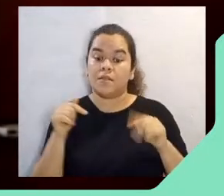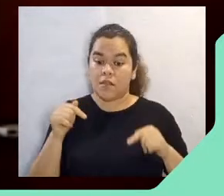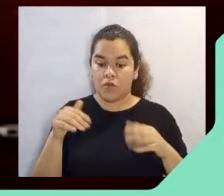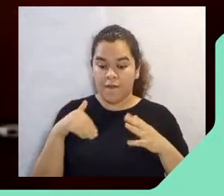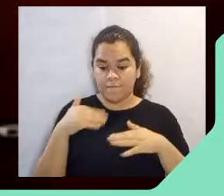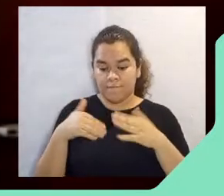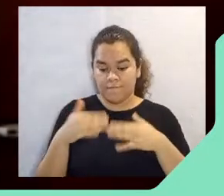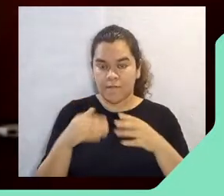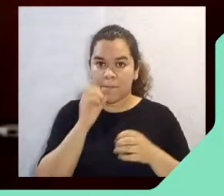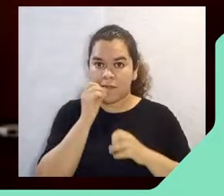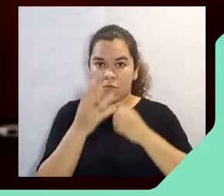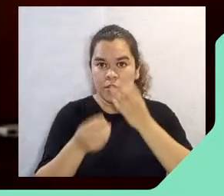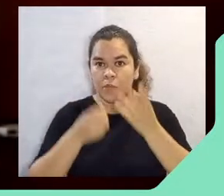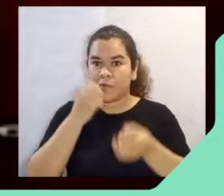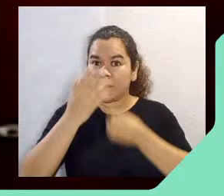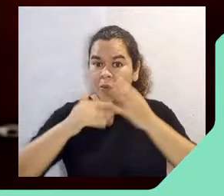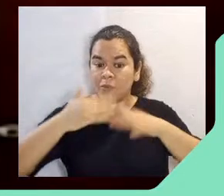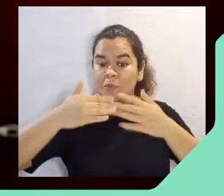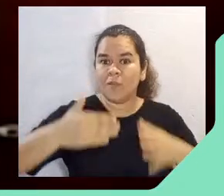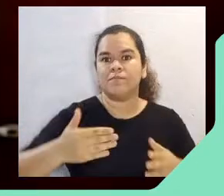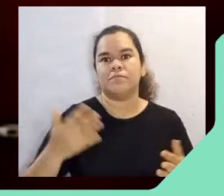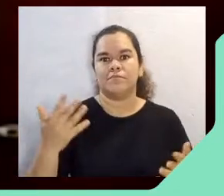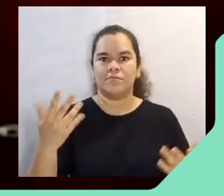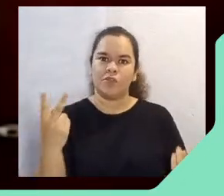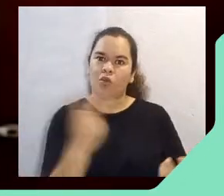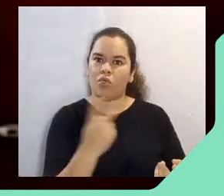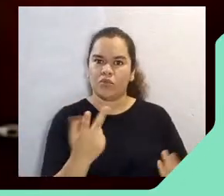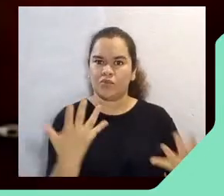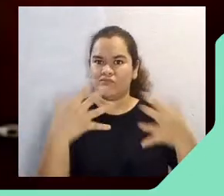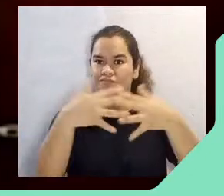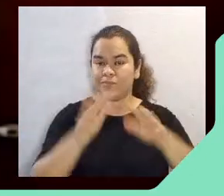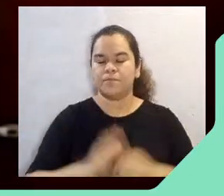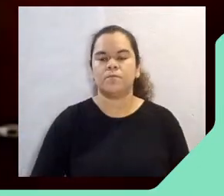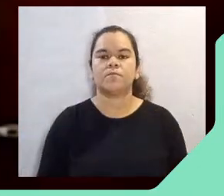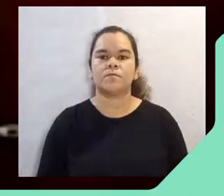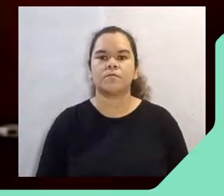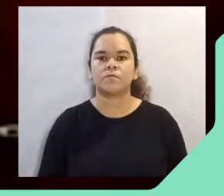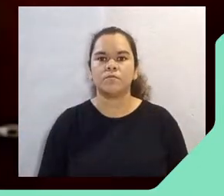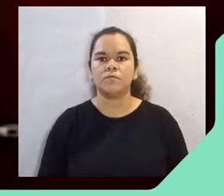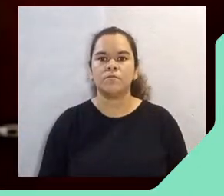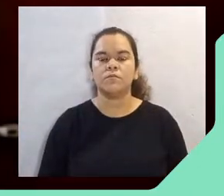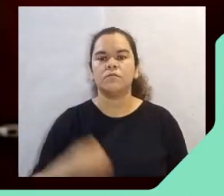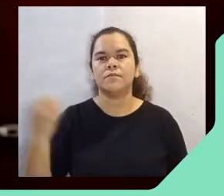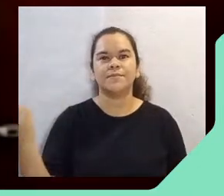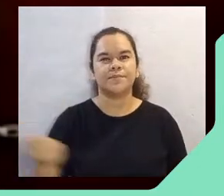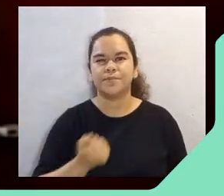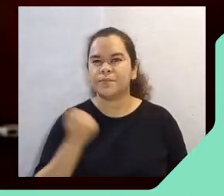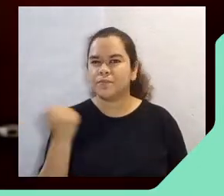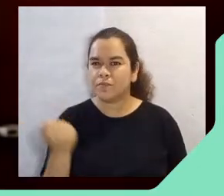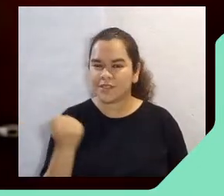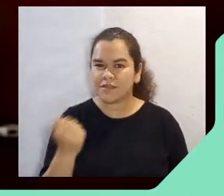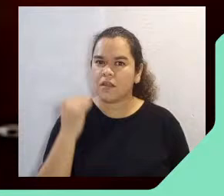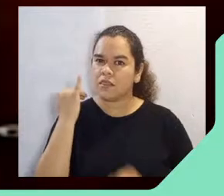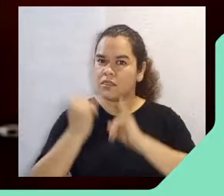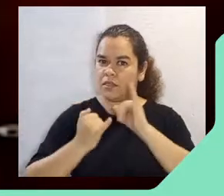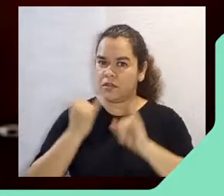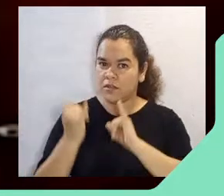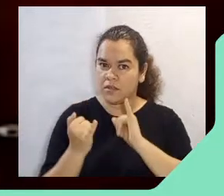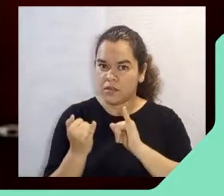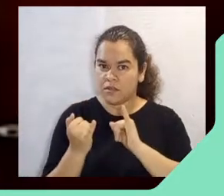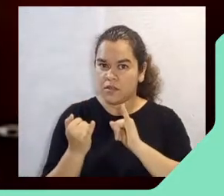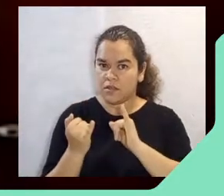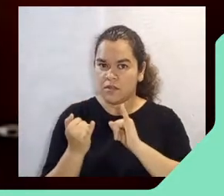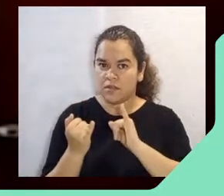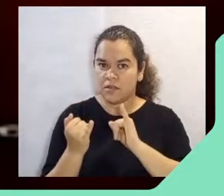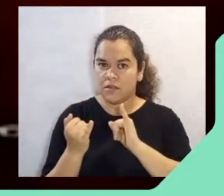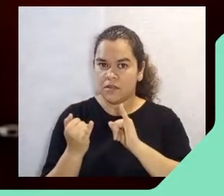actual, una mezcla, ¿sí? Lo importante destacar en esto es que lo que se